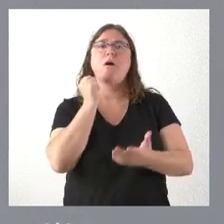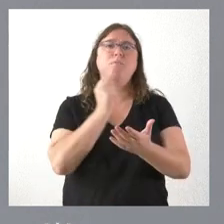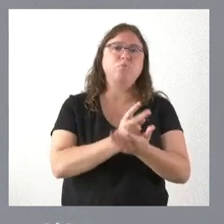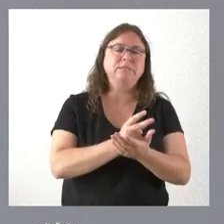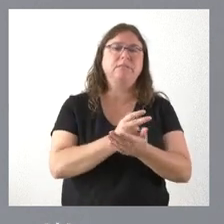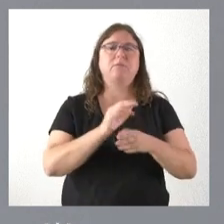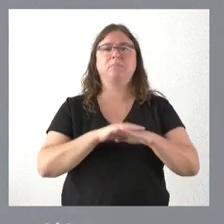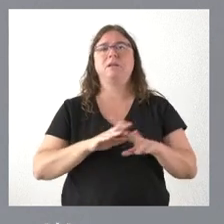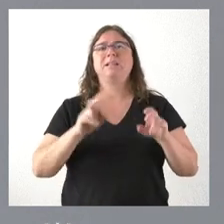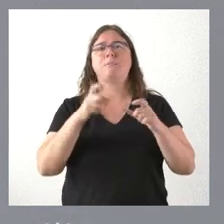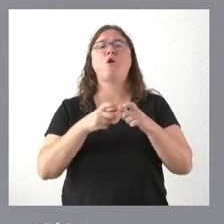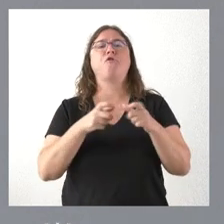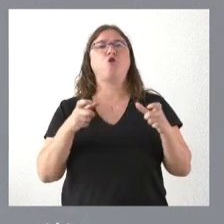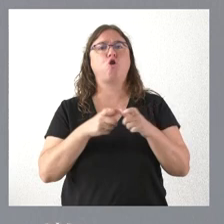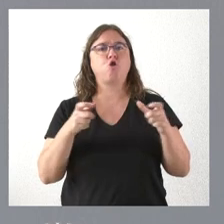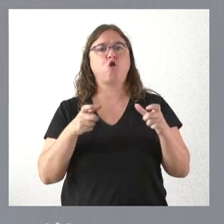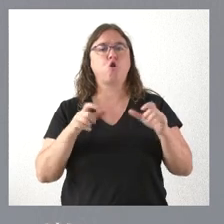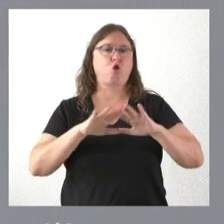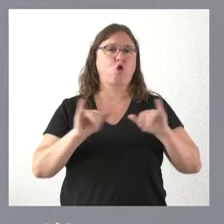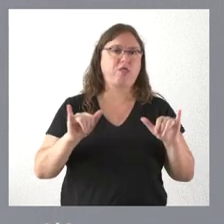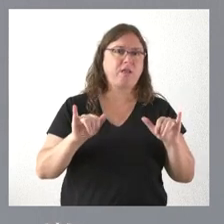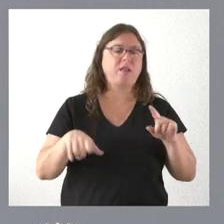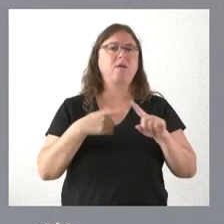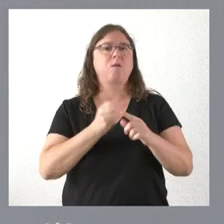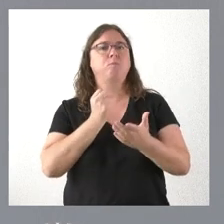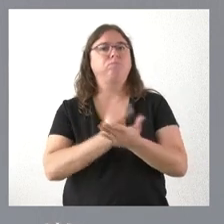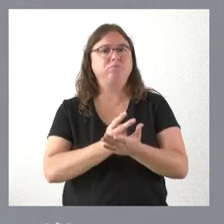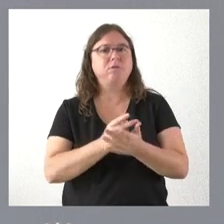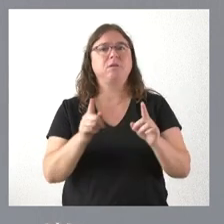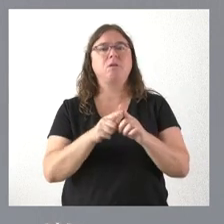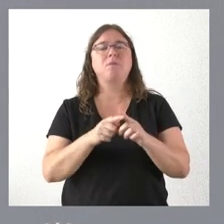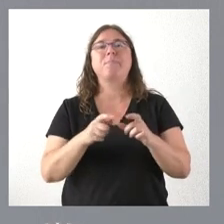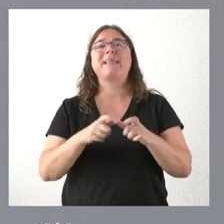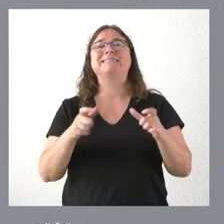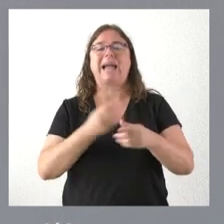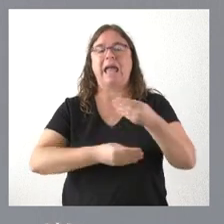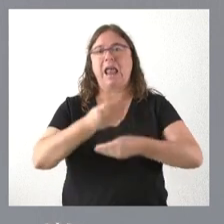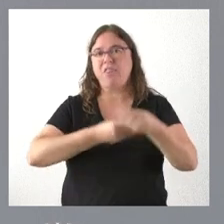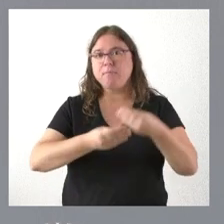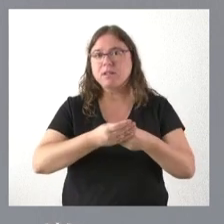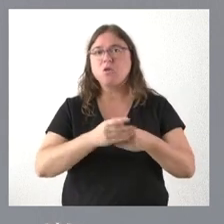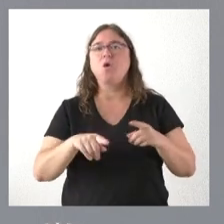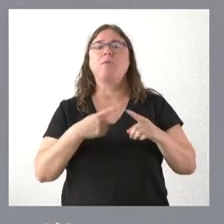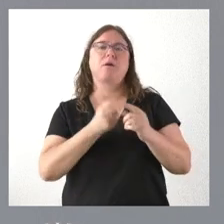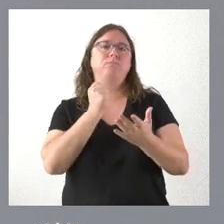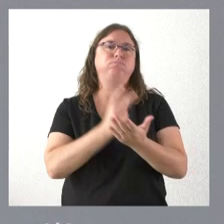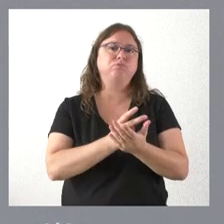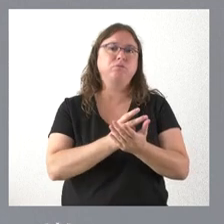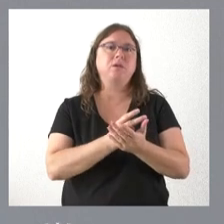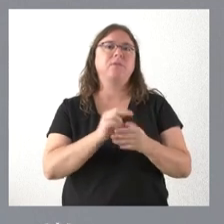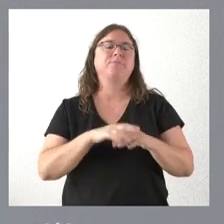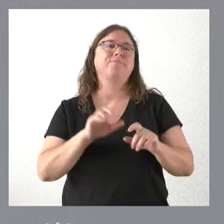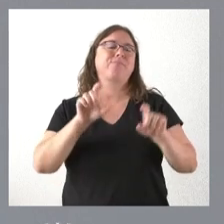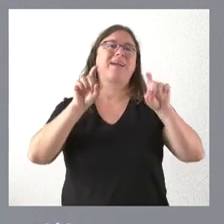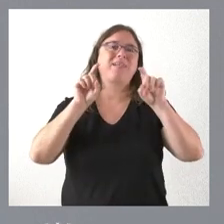del Bono concilia la puesta en marcha del cheque nacimiento y la puesta en marcha de